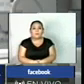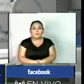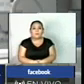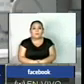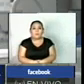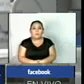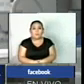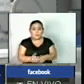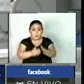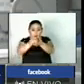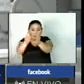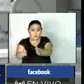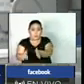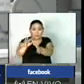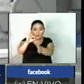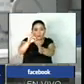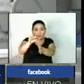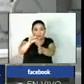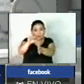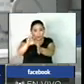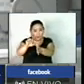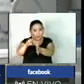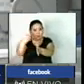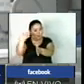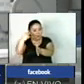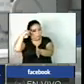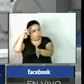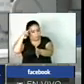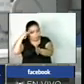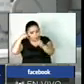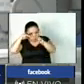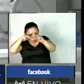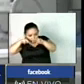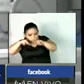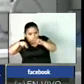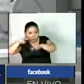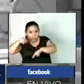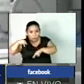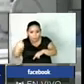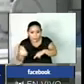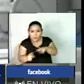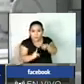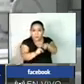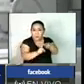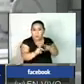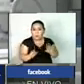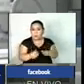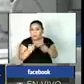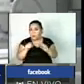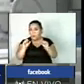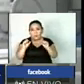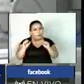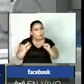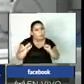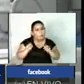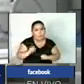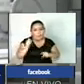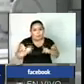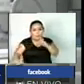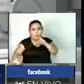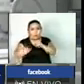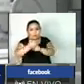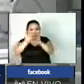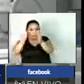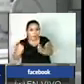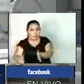la fase 3 es un estudio a gran escala si aún no ha aparecido la enfermedad en la población eso significa que no puedes tener éxito en la fase